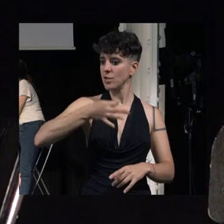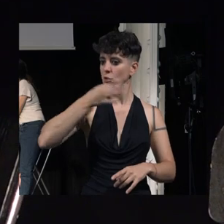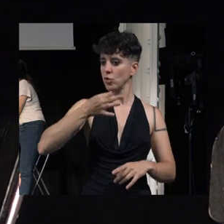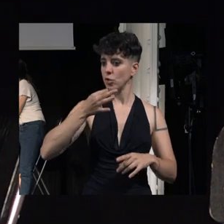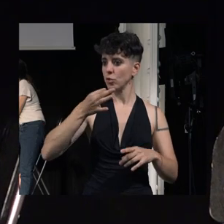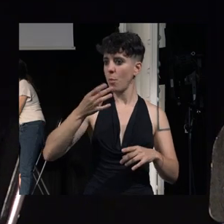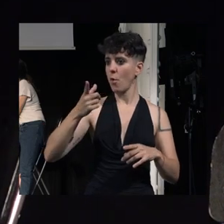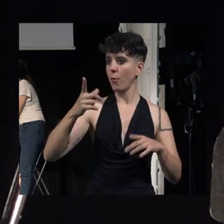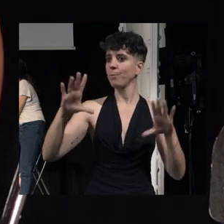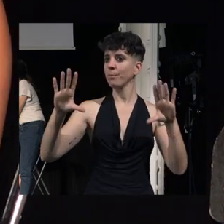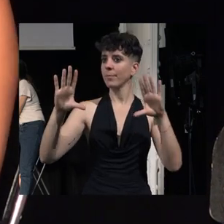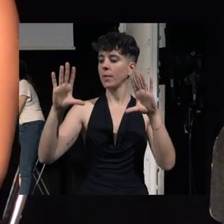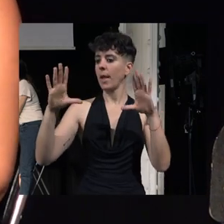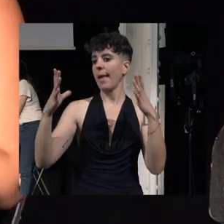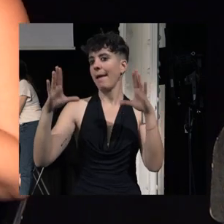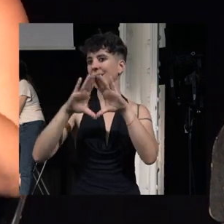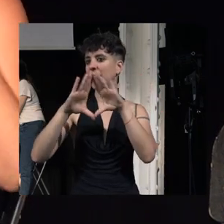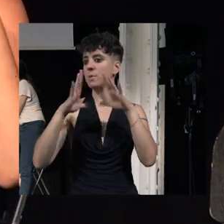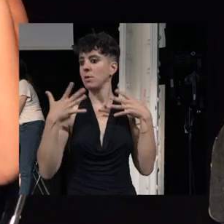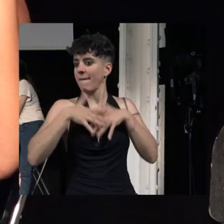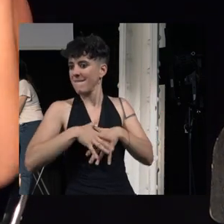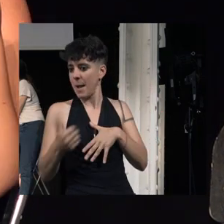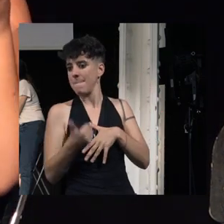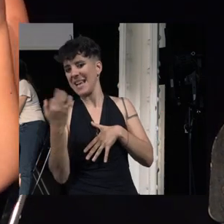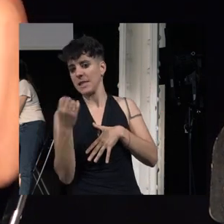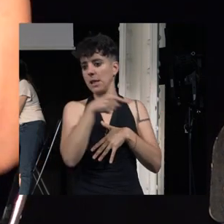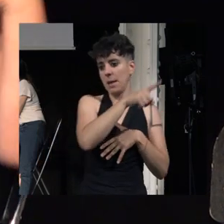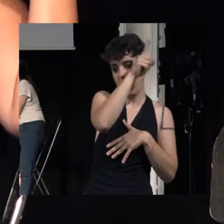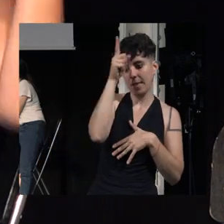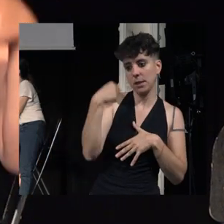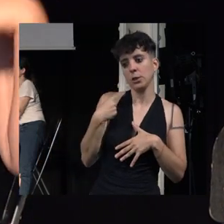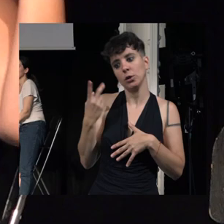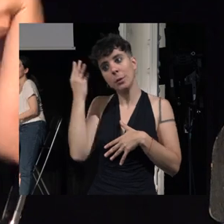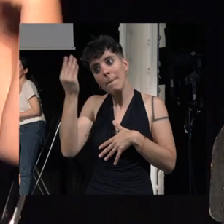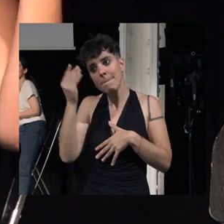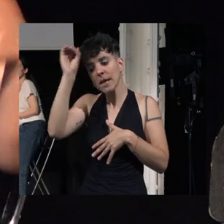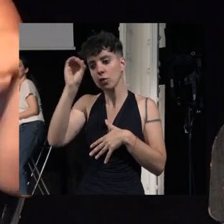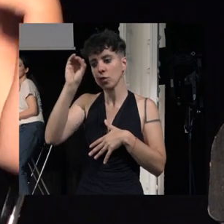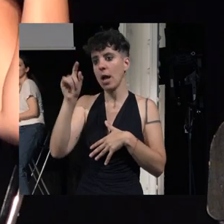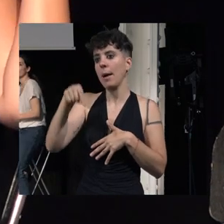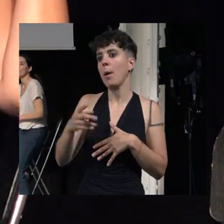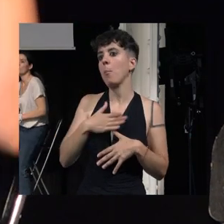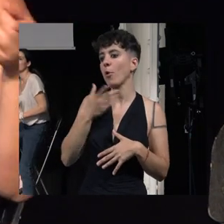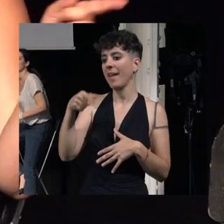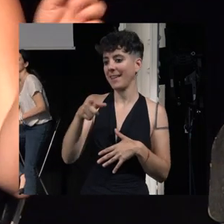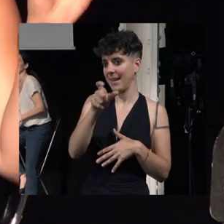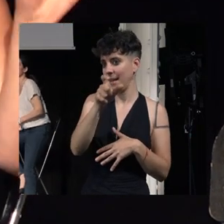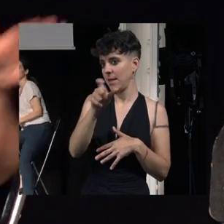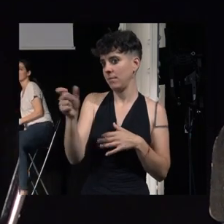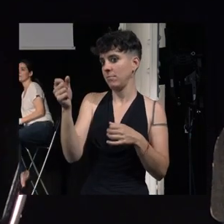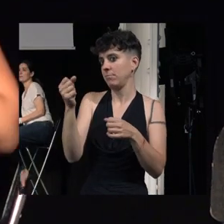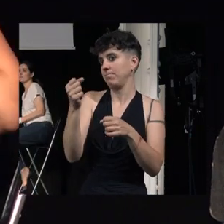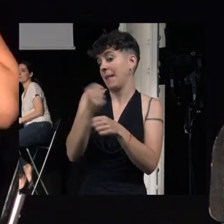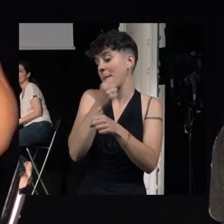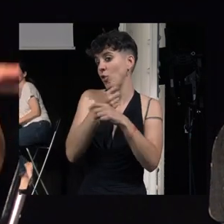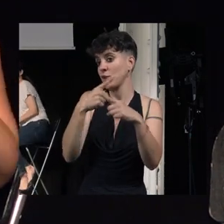movimiento feminista que en Madrid. Me da la sensación, igual aquí hay compañeras activistas, trabajadoras sexuales feministas, que lo van a explicar mejor